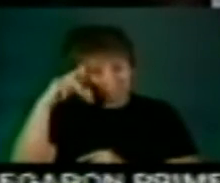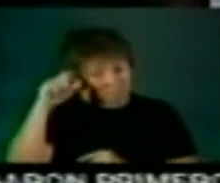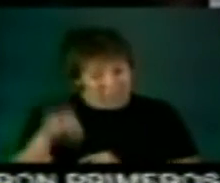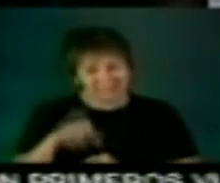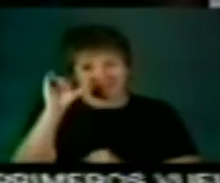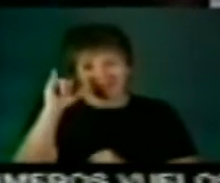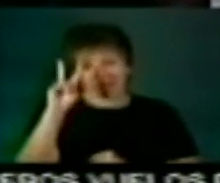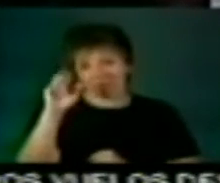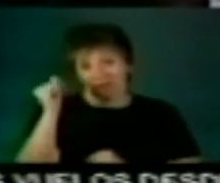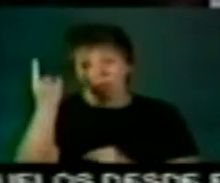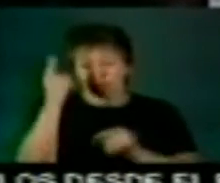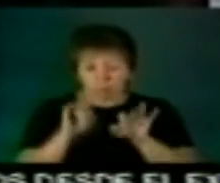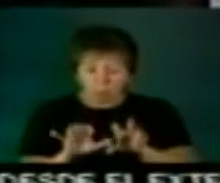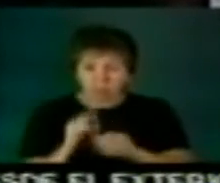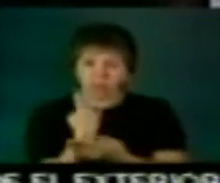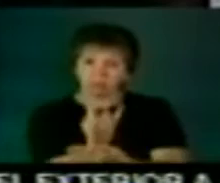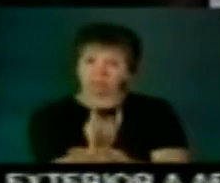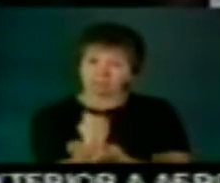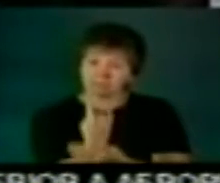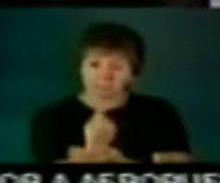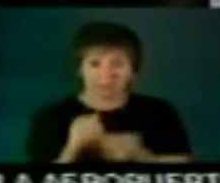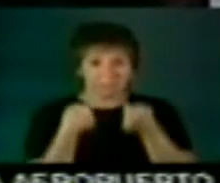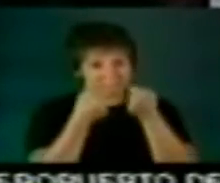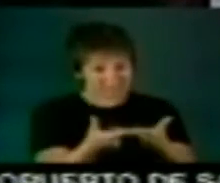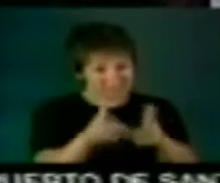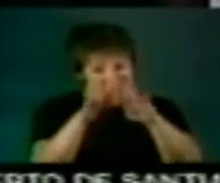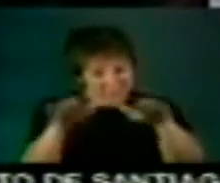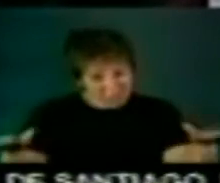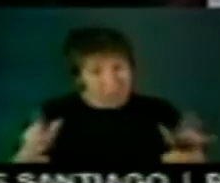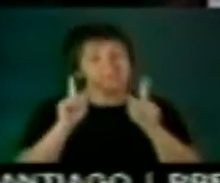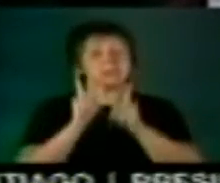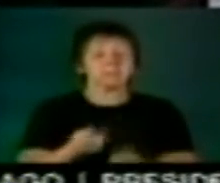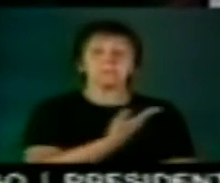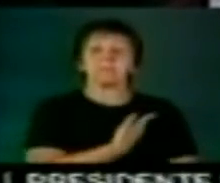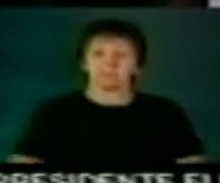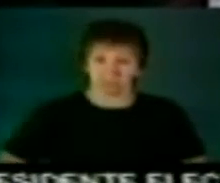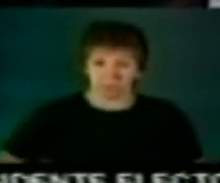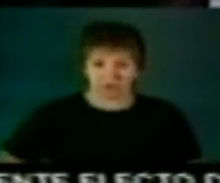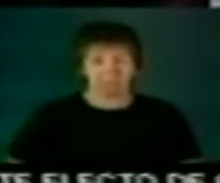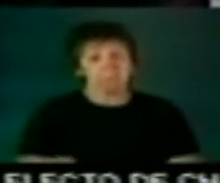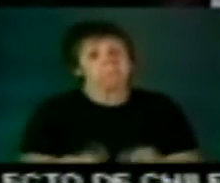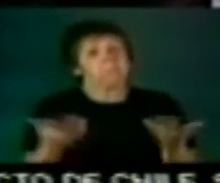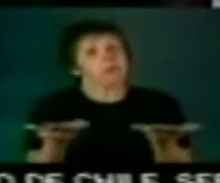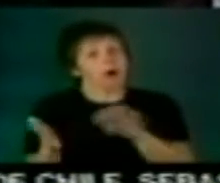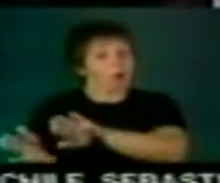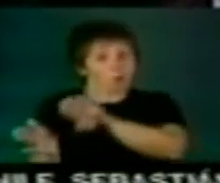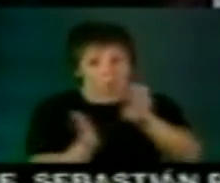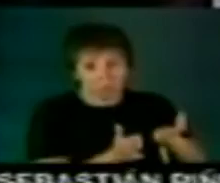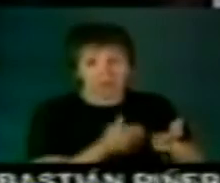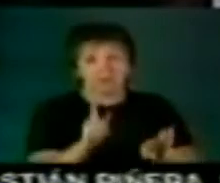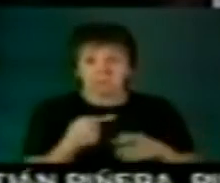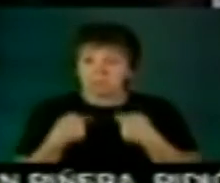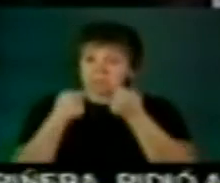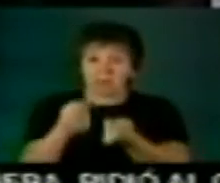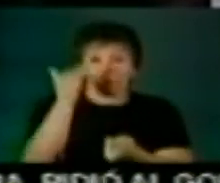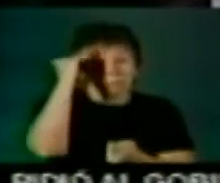Tenemos una computadora por niño y por maestro. Ahora vamos por una computadora por adolescente y por